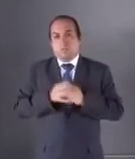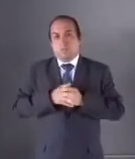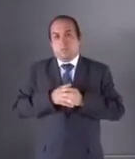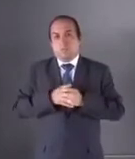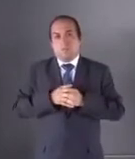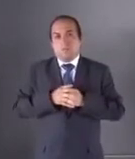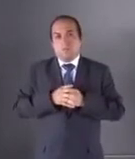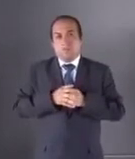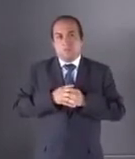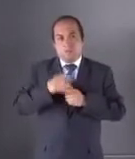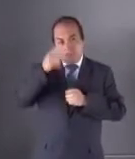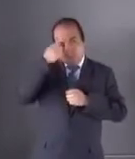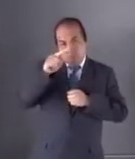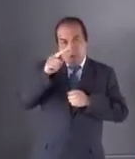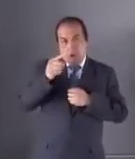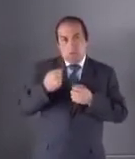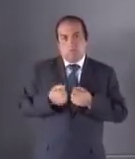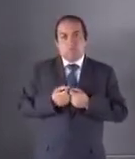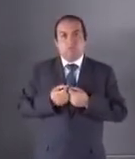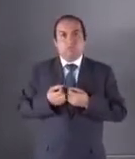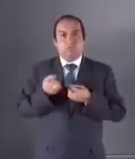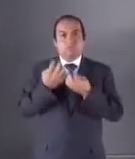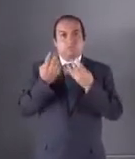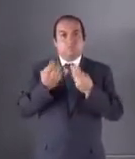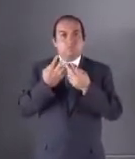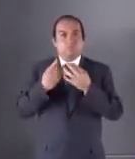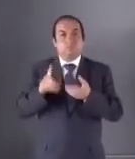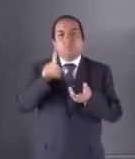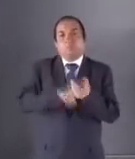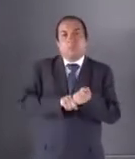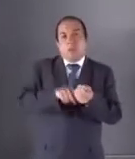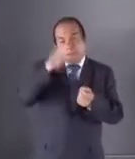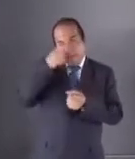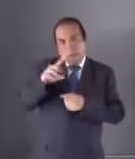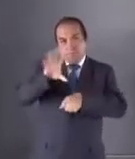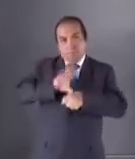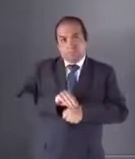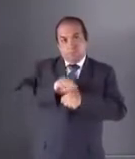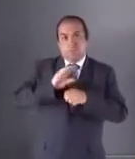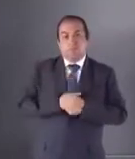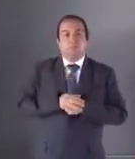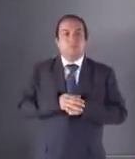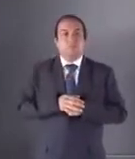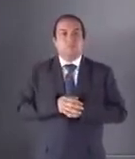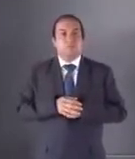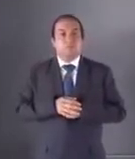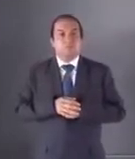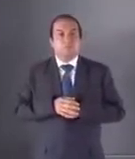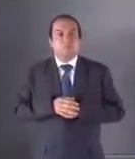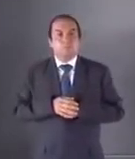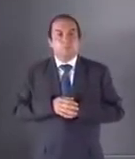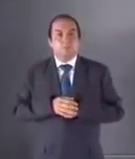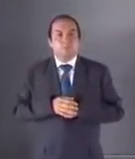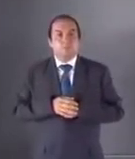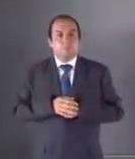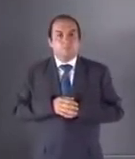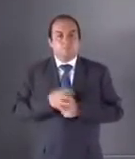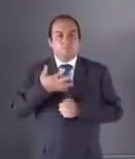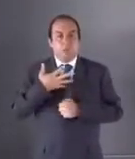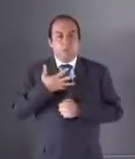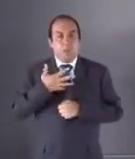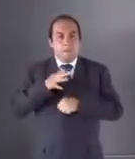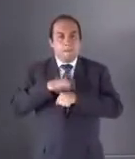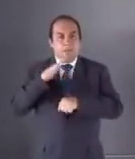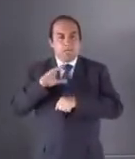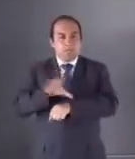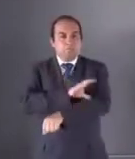también de combustión interna que nos permiten inclusive tener un respaldo adicional. Ahora los vamos